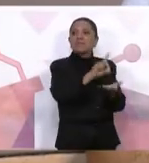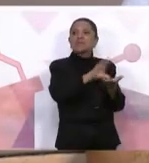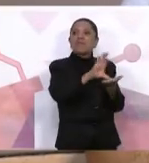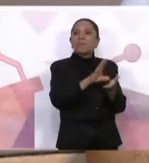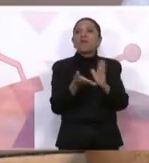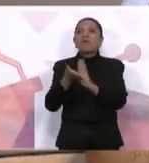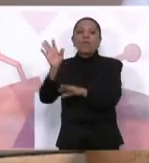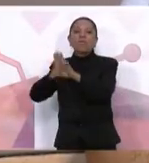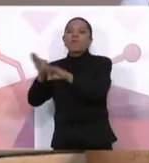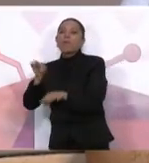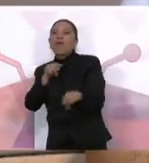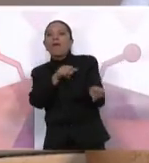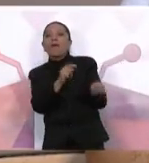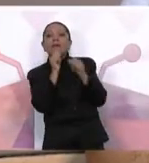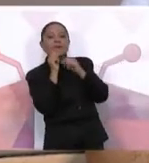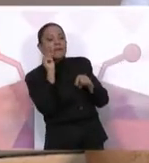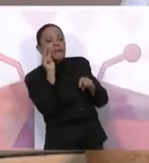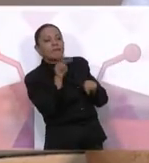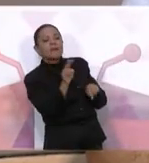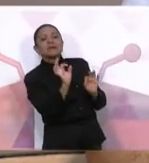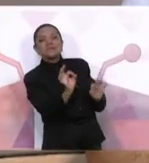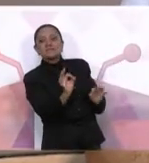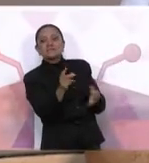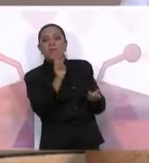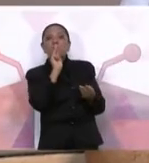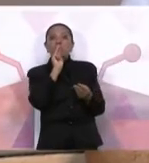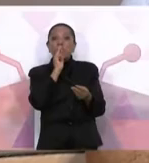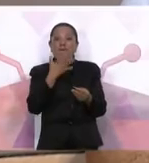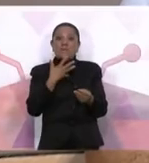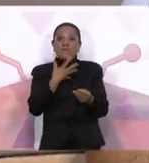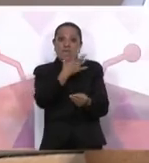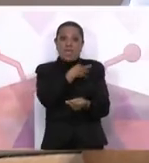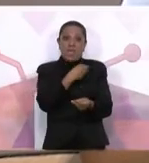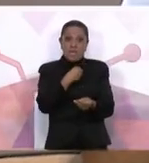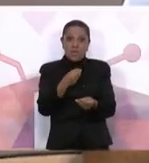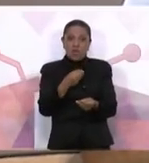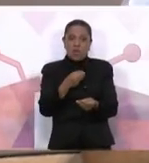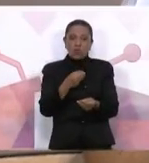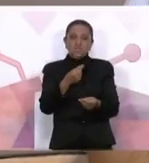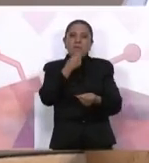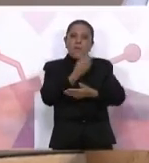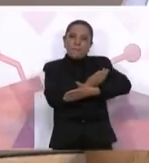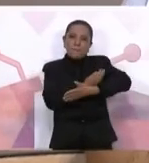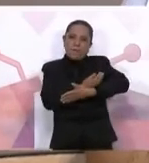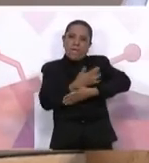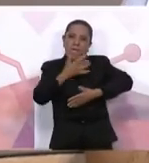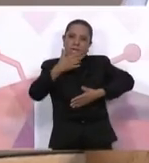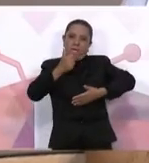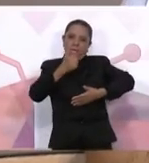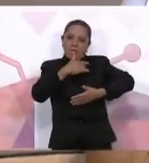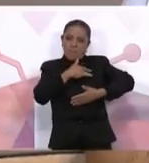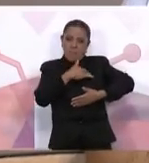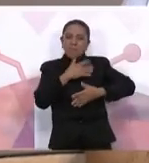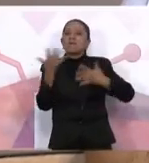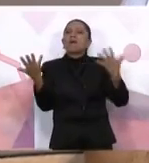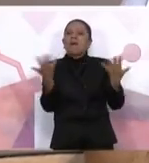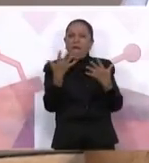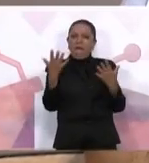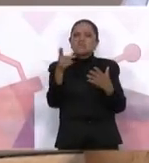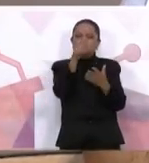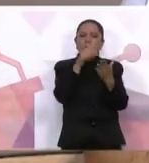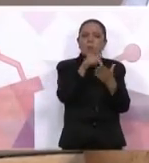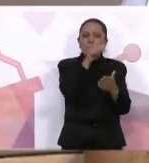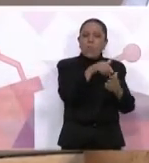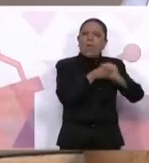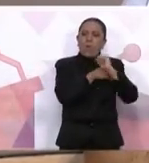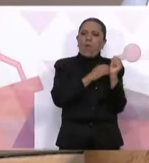a las madres que tengan hijos de pecho por supuesto vamos a generar las estancias infantil las guarderías y